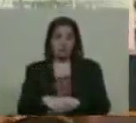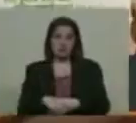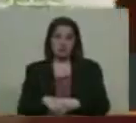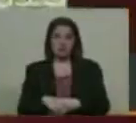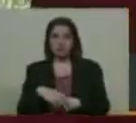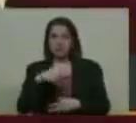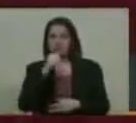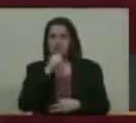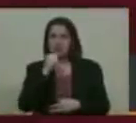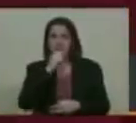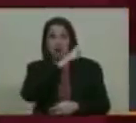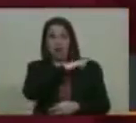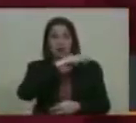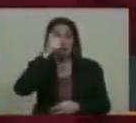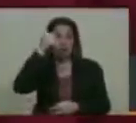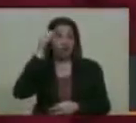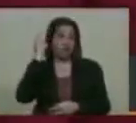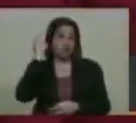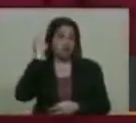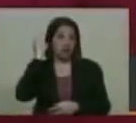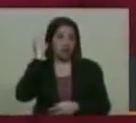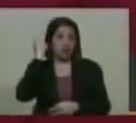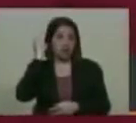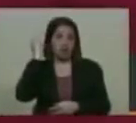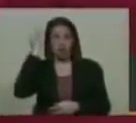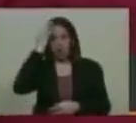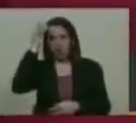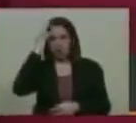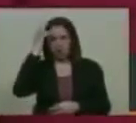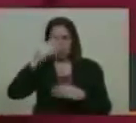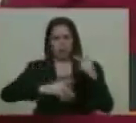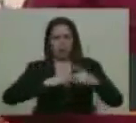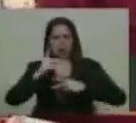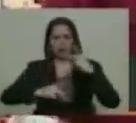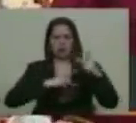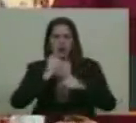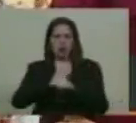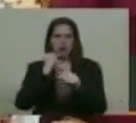¿Quiénes son las jefas de los consejos productivos de trabajadores?